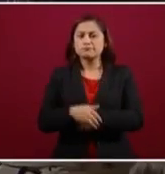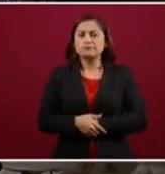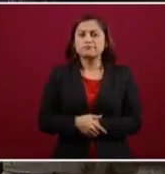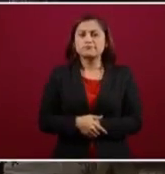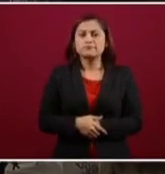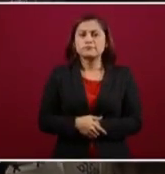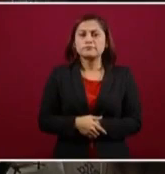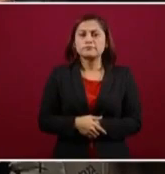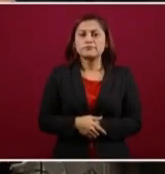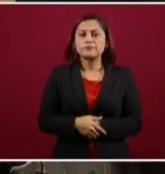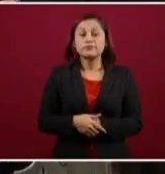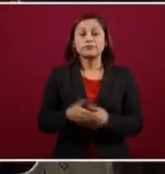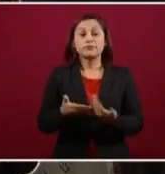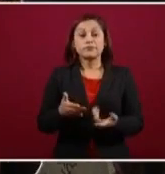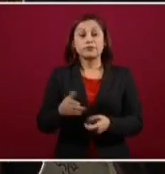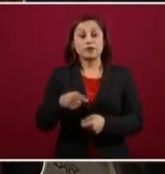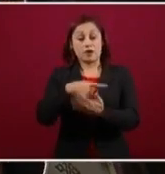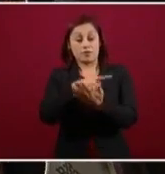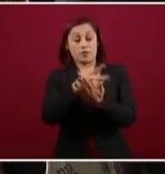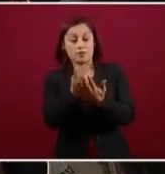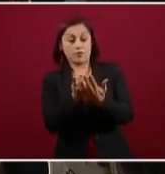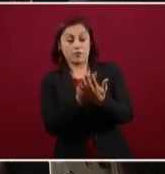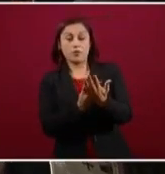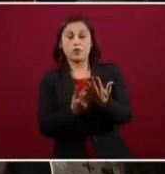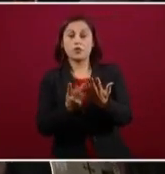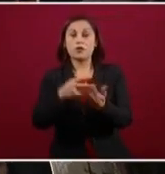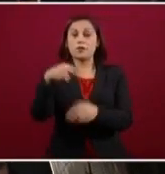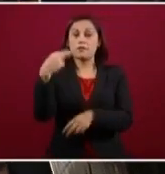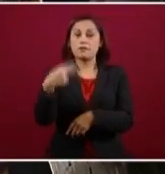Con el programa Sembrando Vida